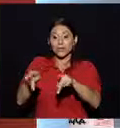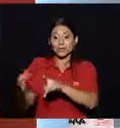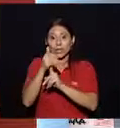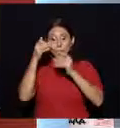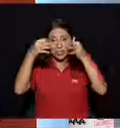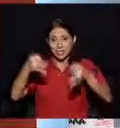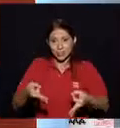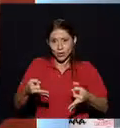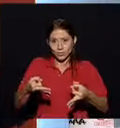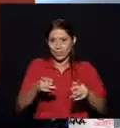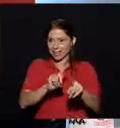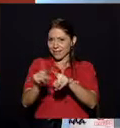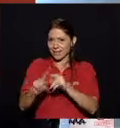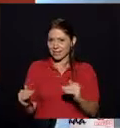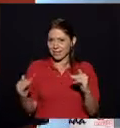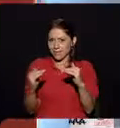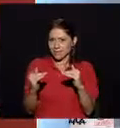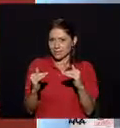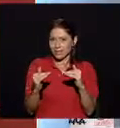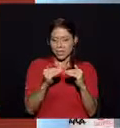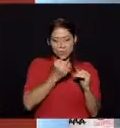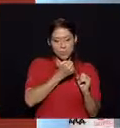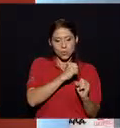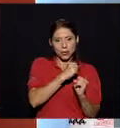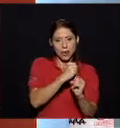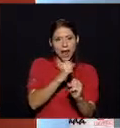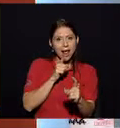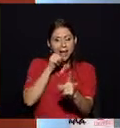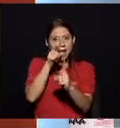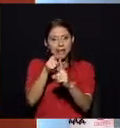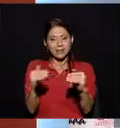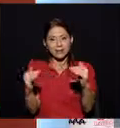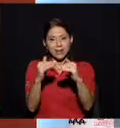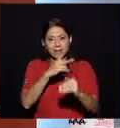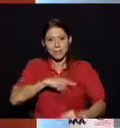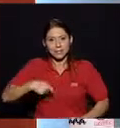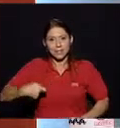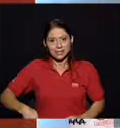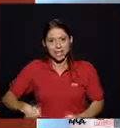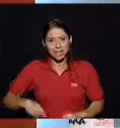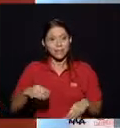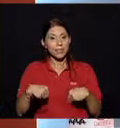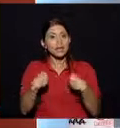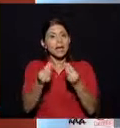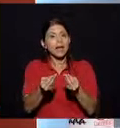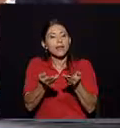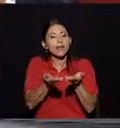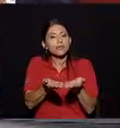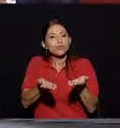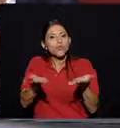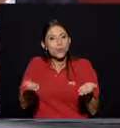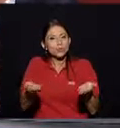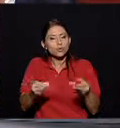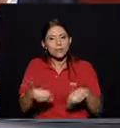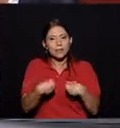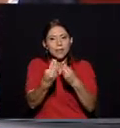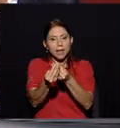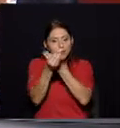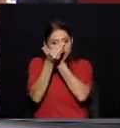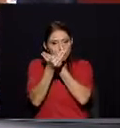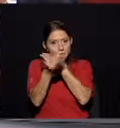en los diferentes niveles, desde el nivel municipal hasta el nivel presidencial, insumos,